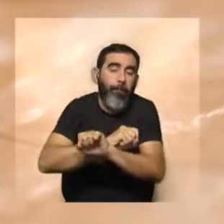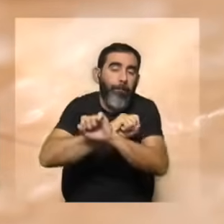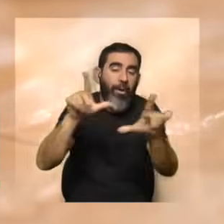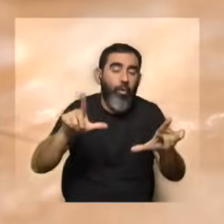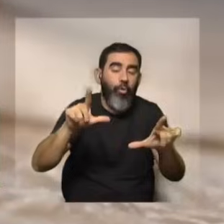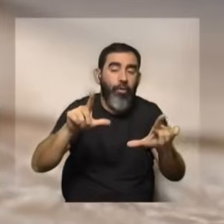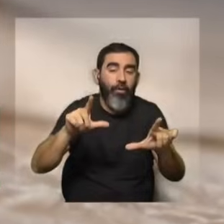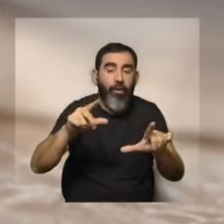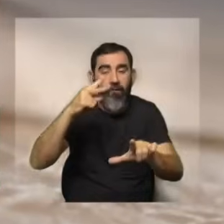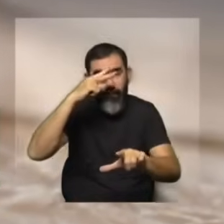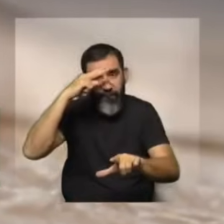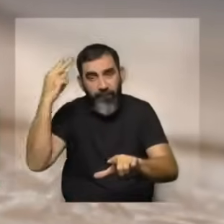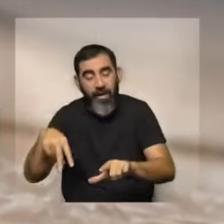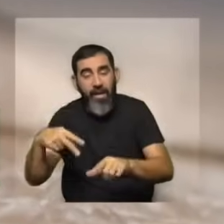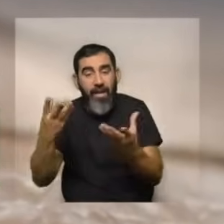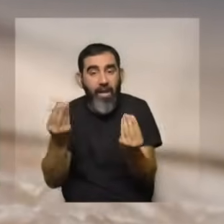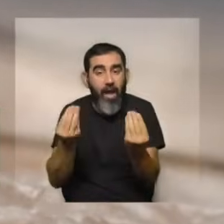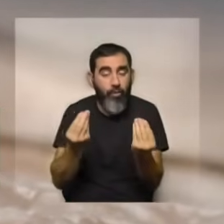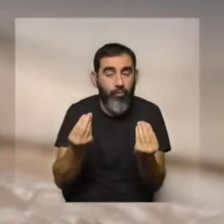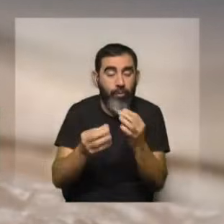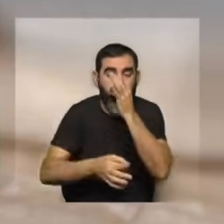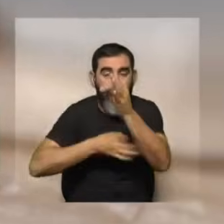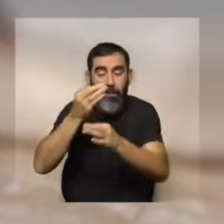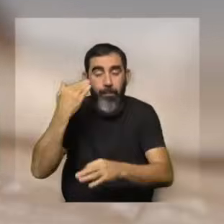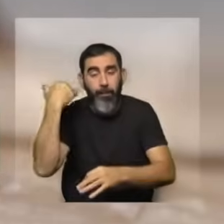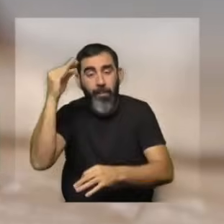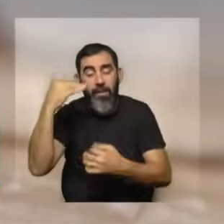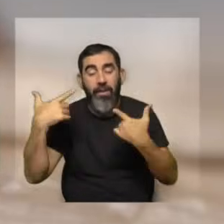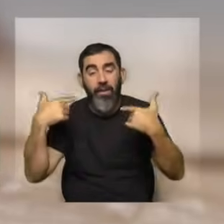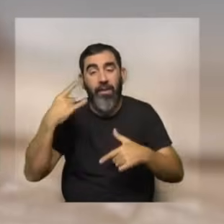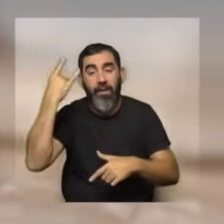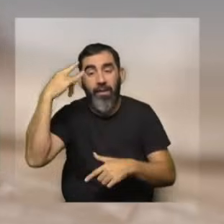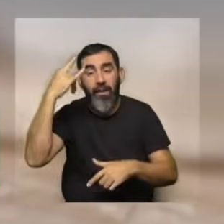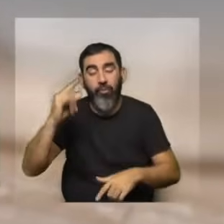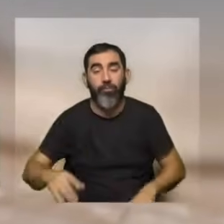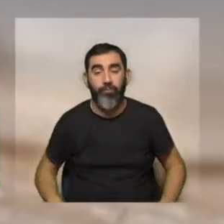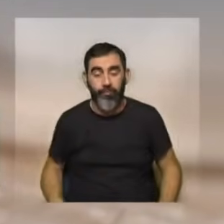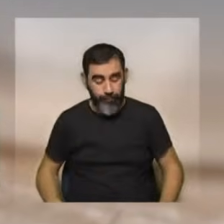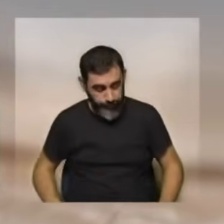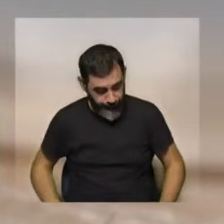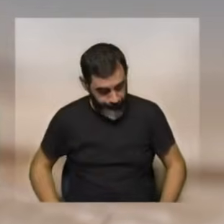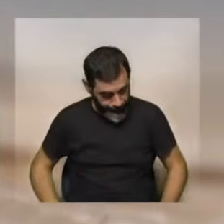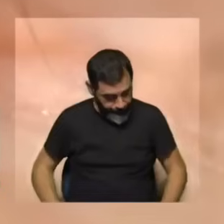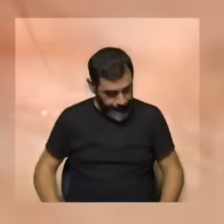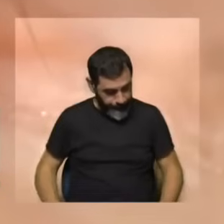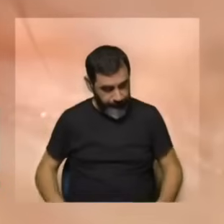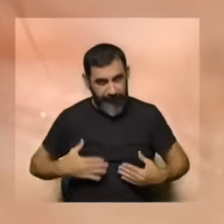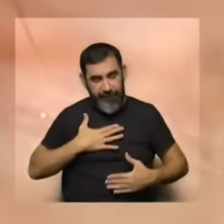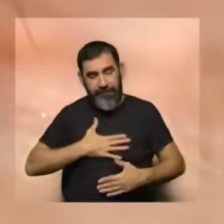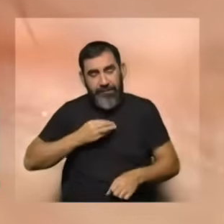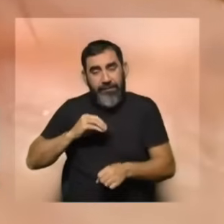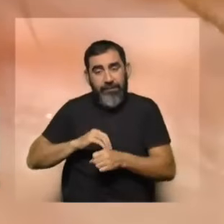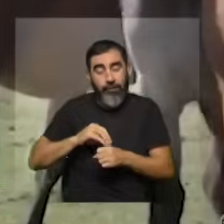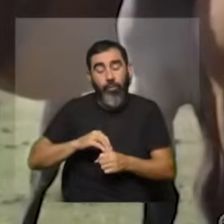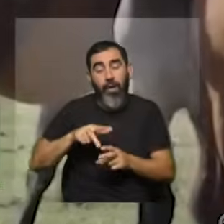las estaciones cálidas y húmedas, explicaron autoridades del Ministerio de Ganadería, Agricultura y Pesca. Los síntomas en caballos